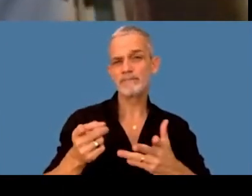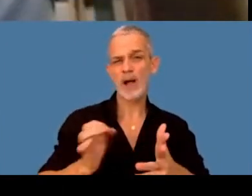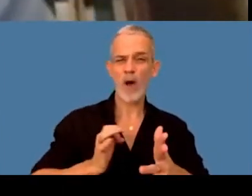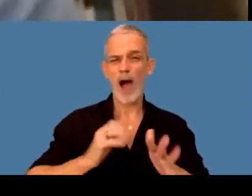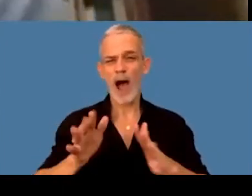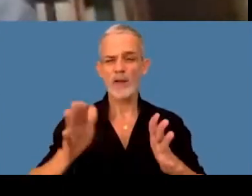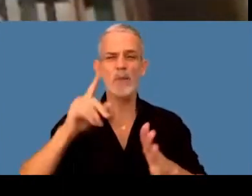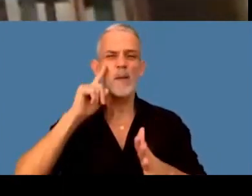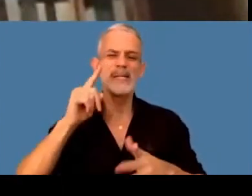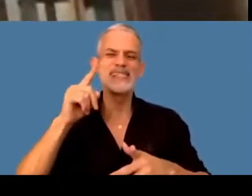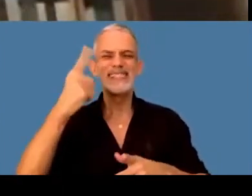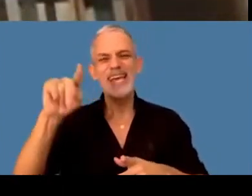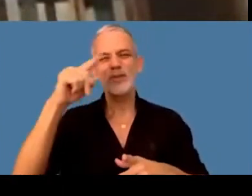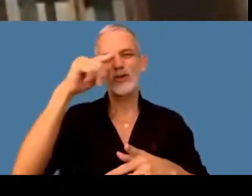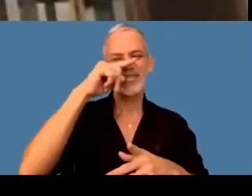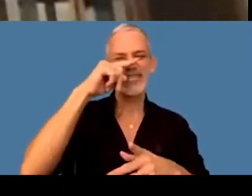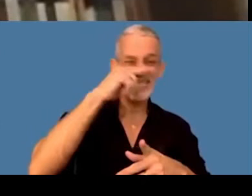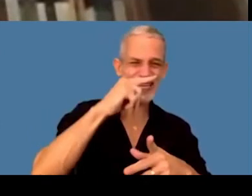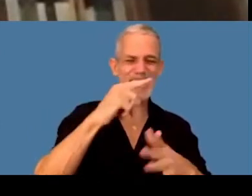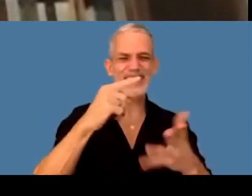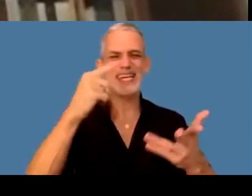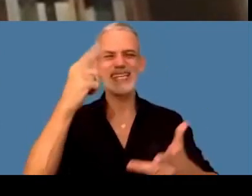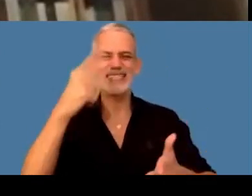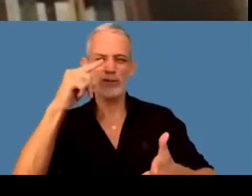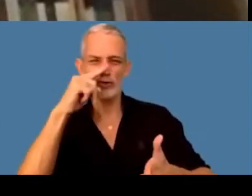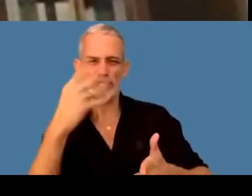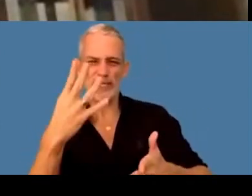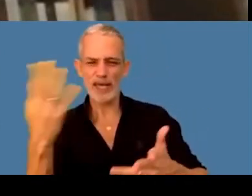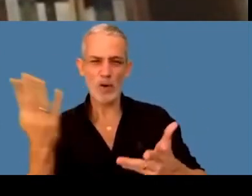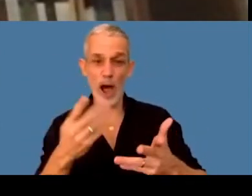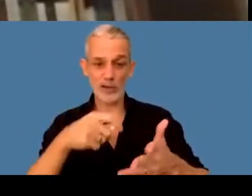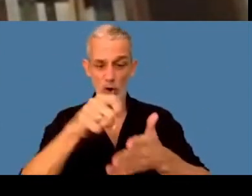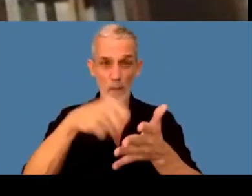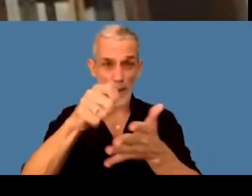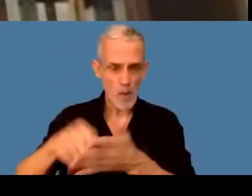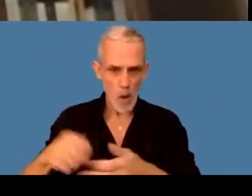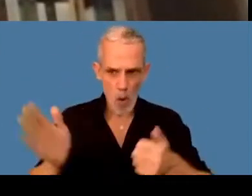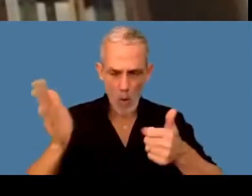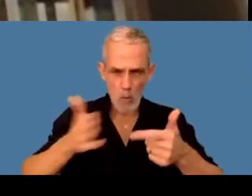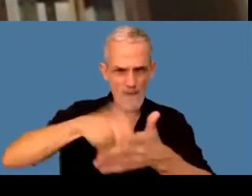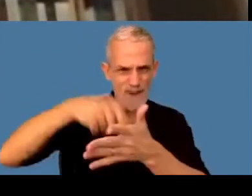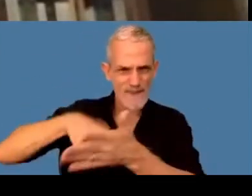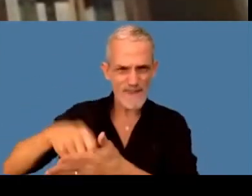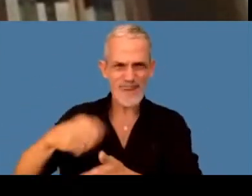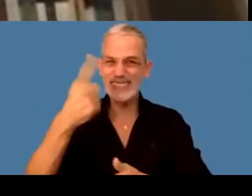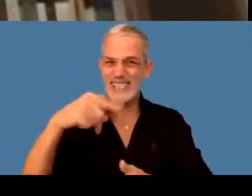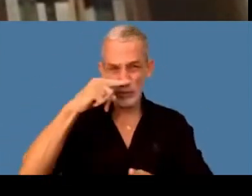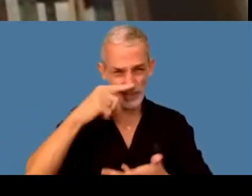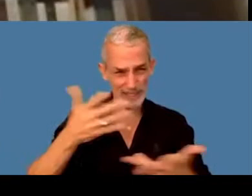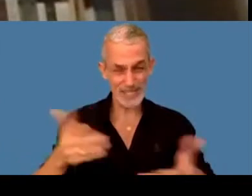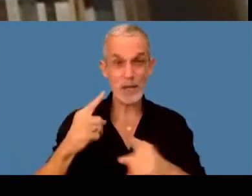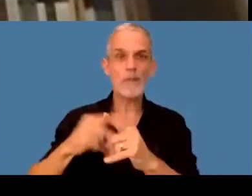177, 174 era la media de convenios que se pactaban, la mayoría por